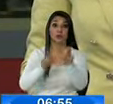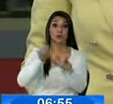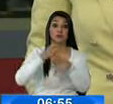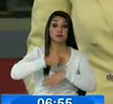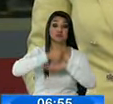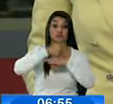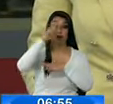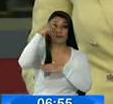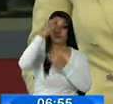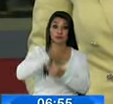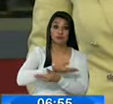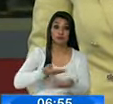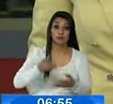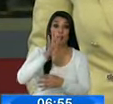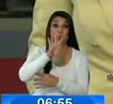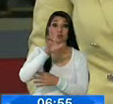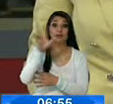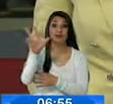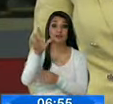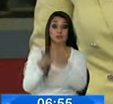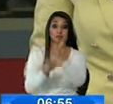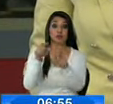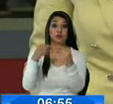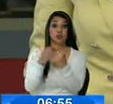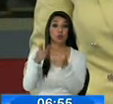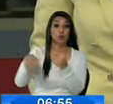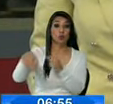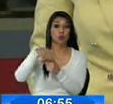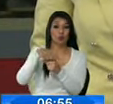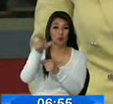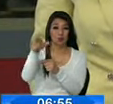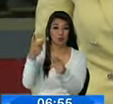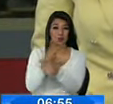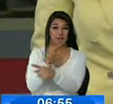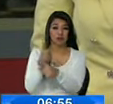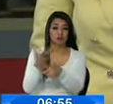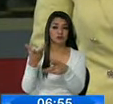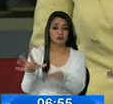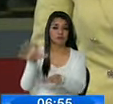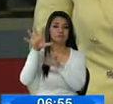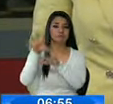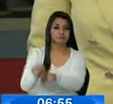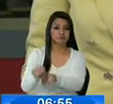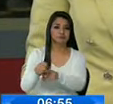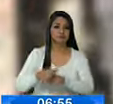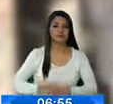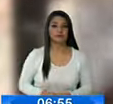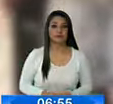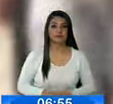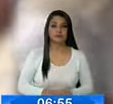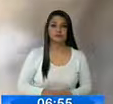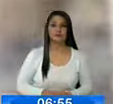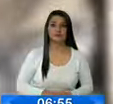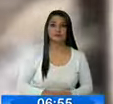gobierno informaron que 43 miembros del grupo de alias Guacho han sido aprehendidos.